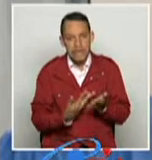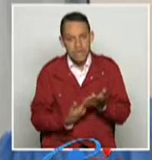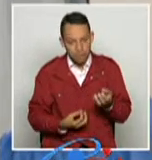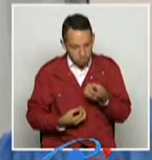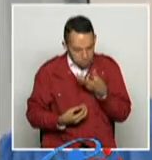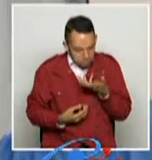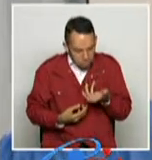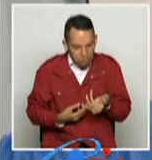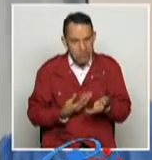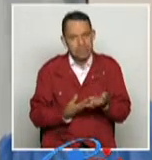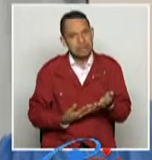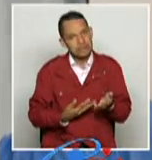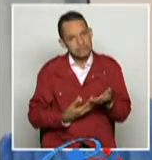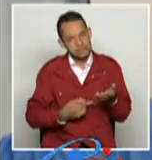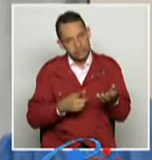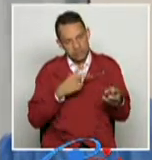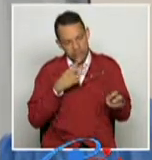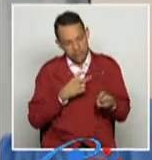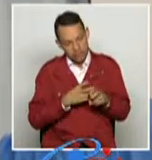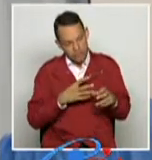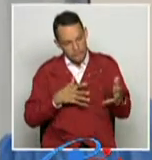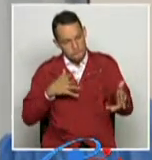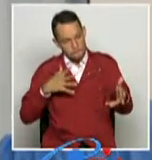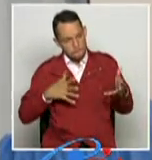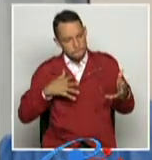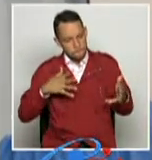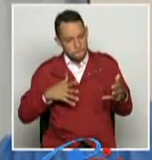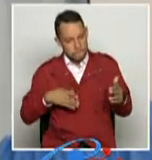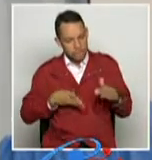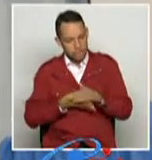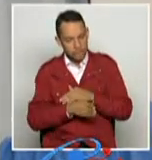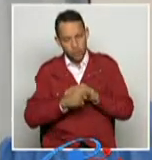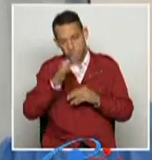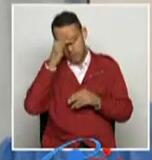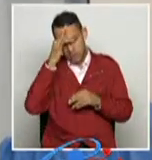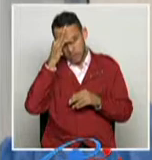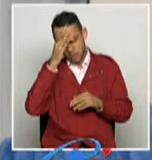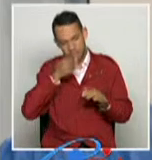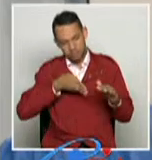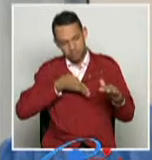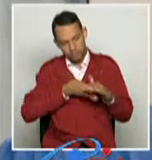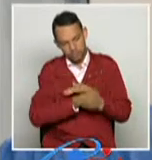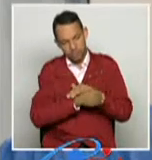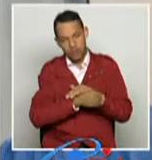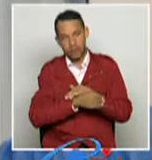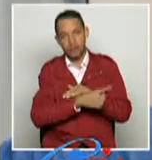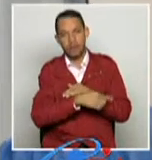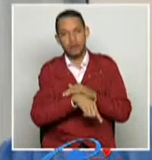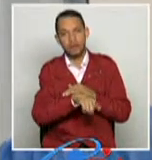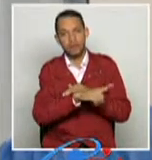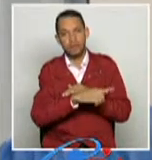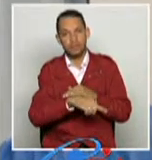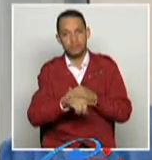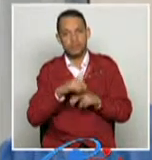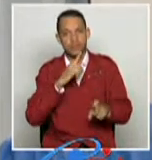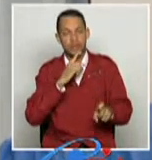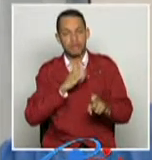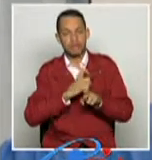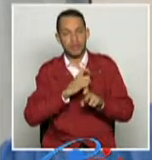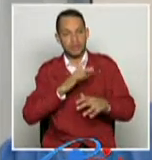En ese momento fui trasladado por urgencias a una clínica donde me efectuaron una